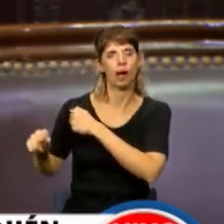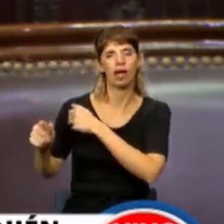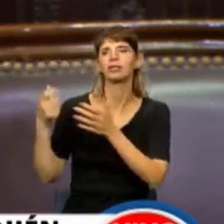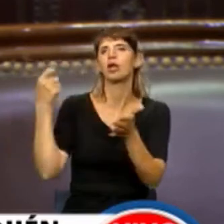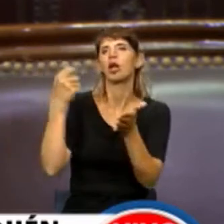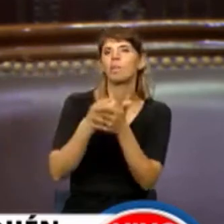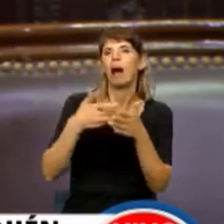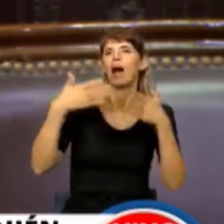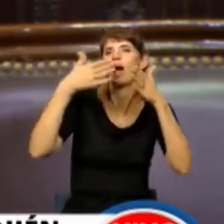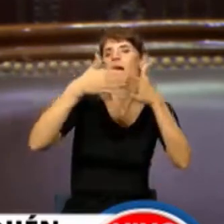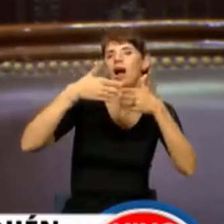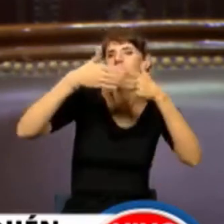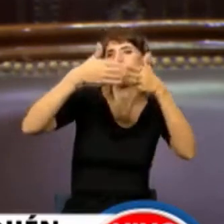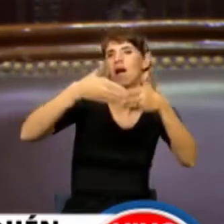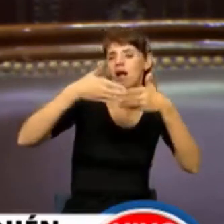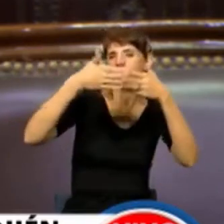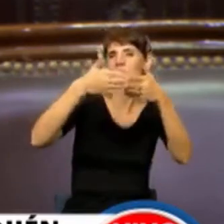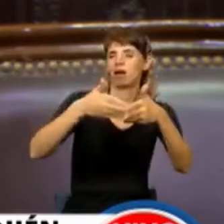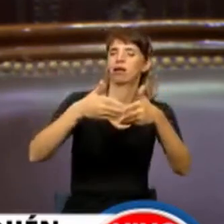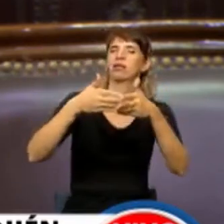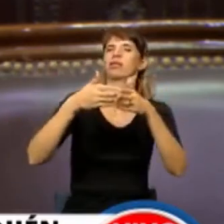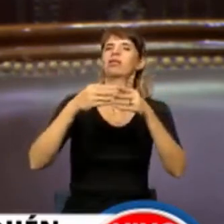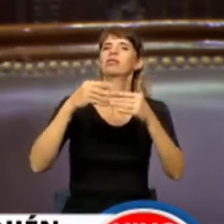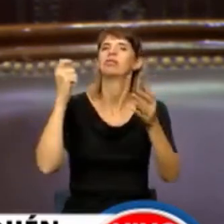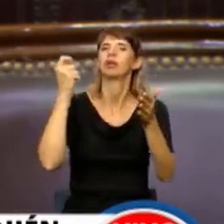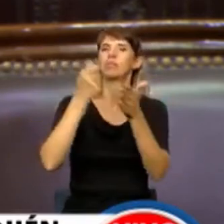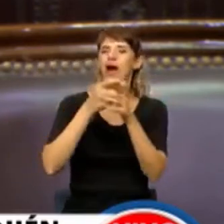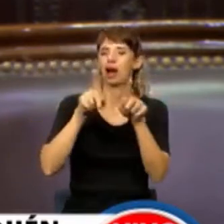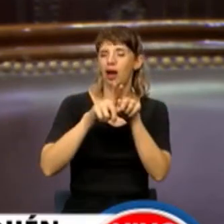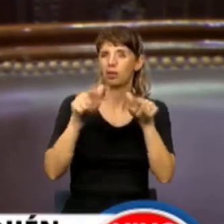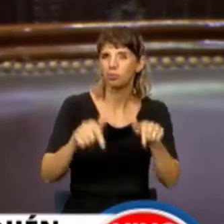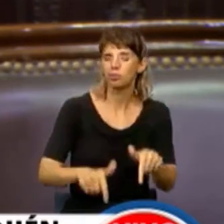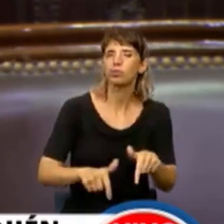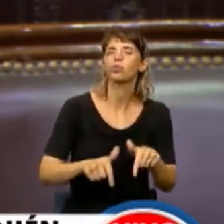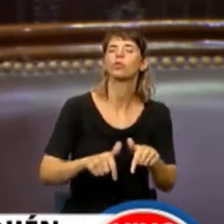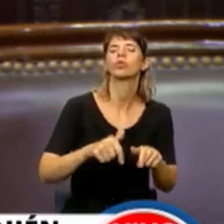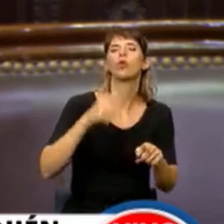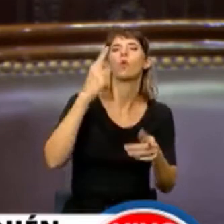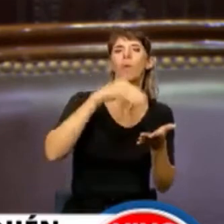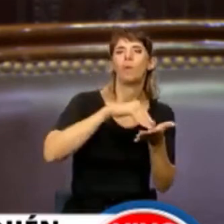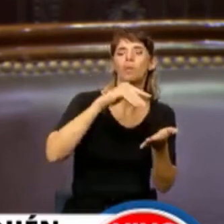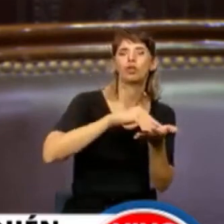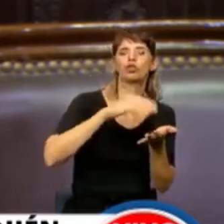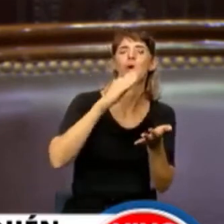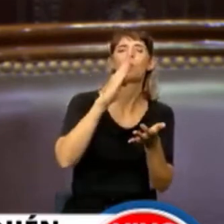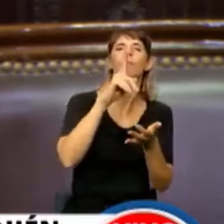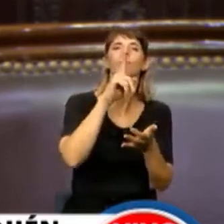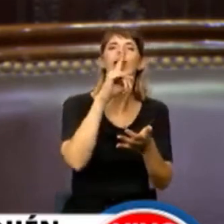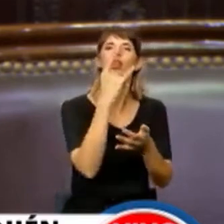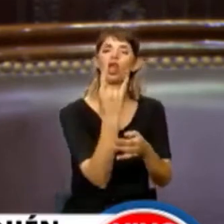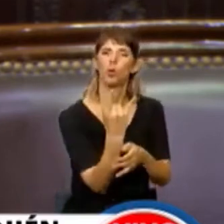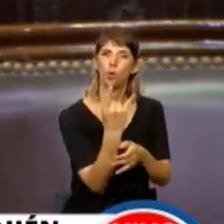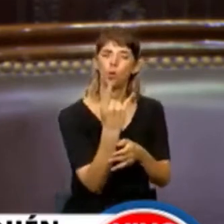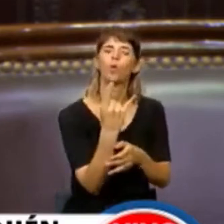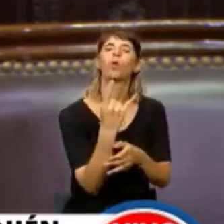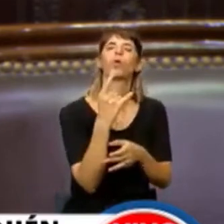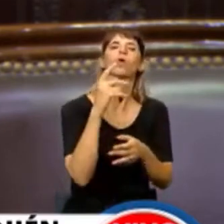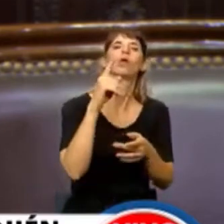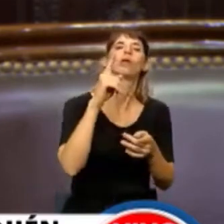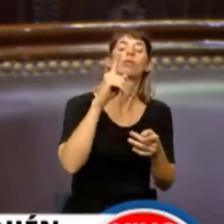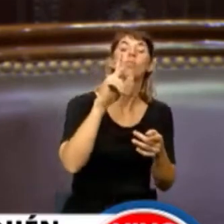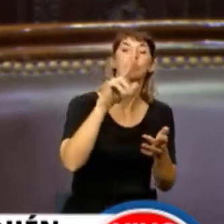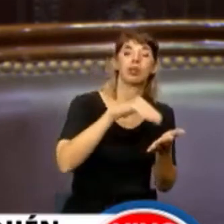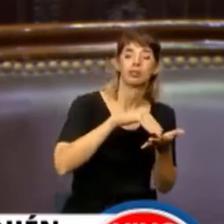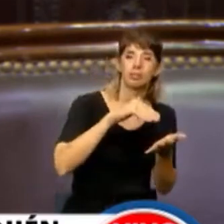como este año, la terminaron pagando a más de 30 dólares el millón de BTU y nuestro gas 3,50 dólares. Ojalá